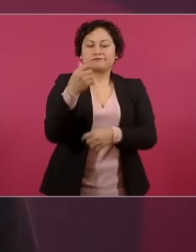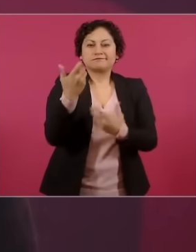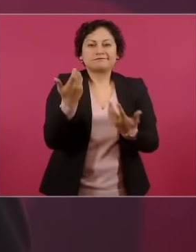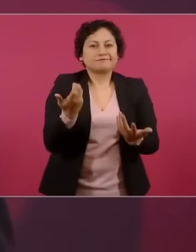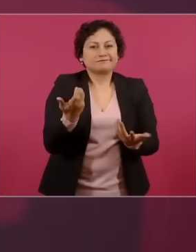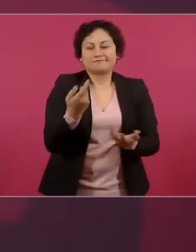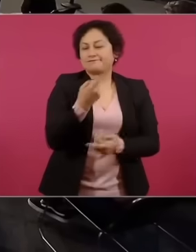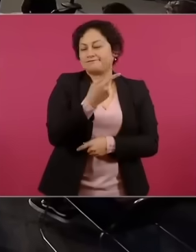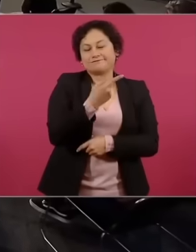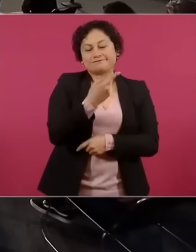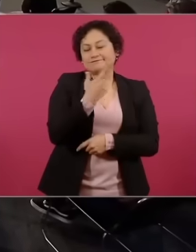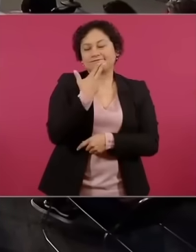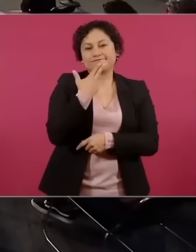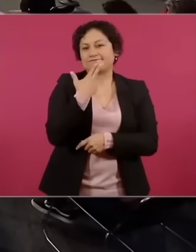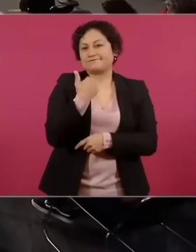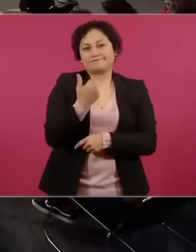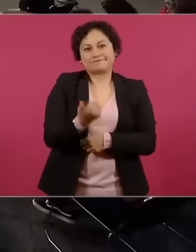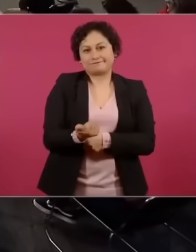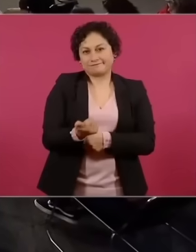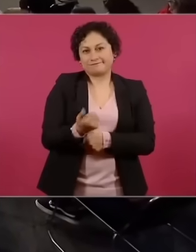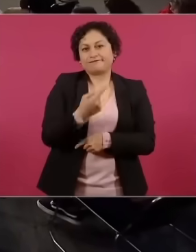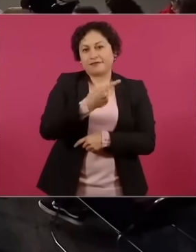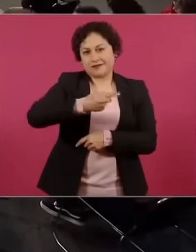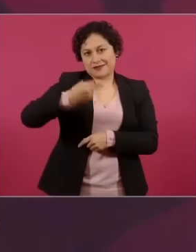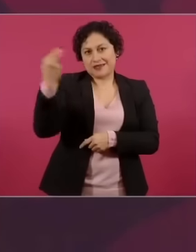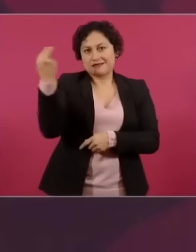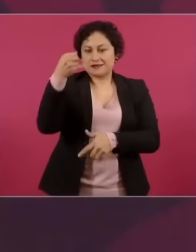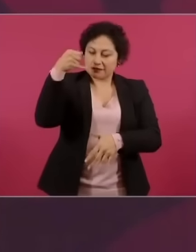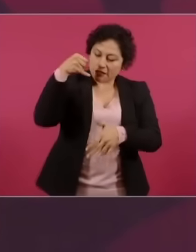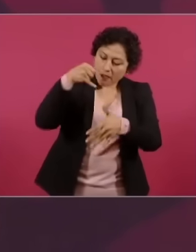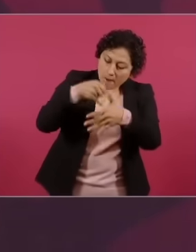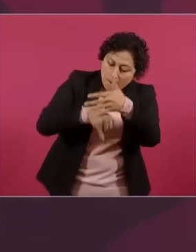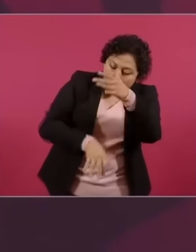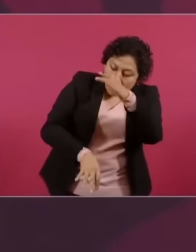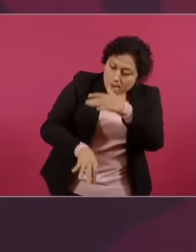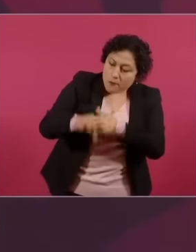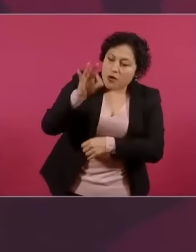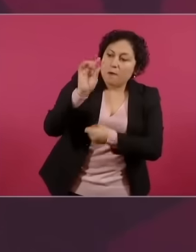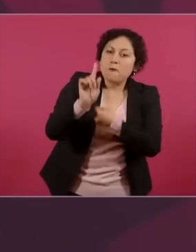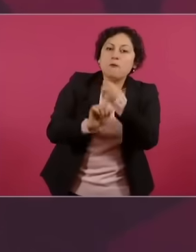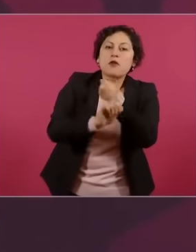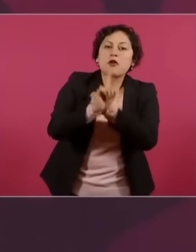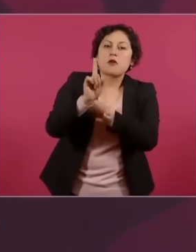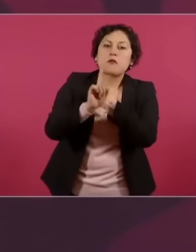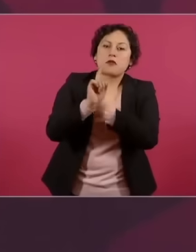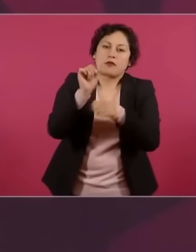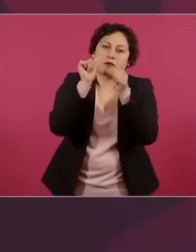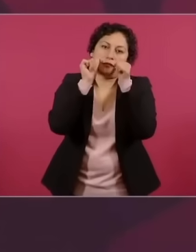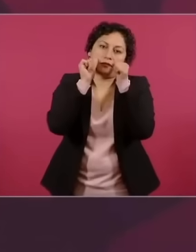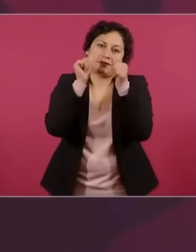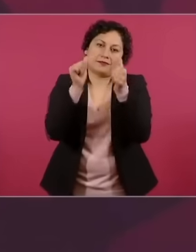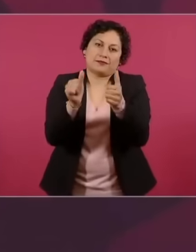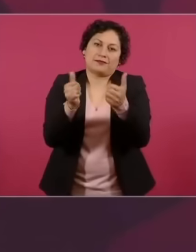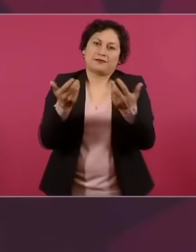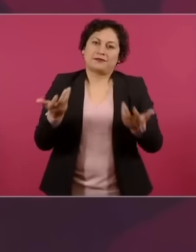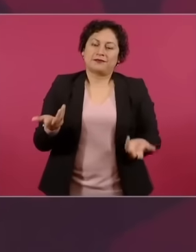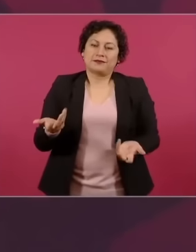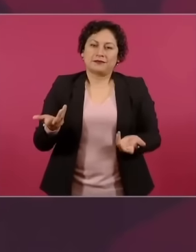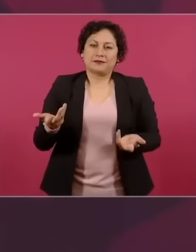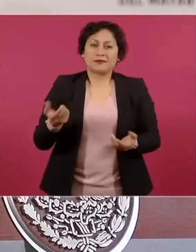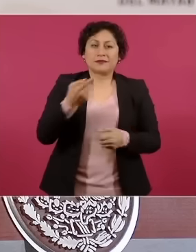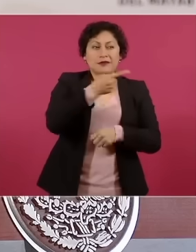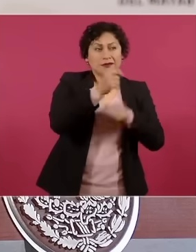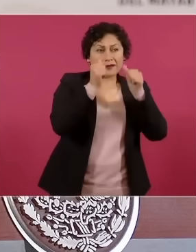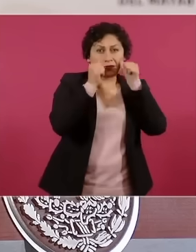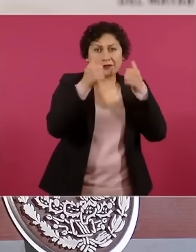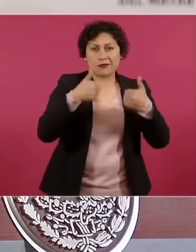y no atendiendo las causas, no atendiendo a los jóvenes, no